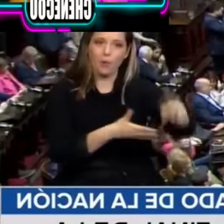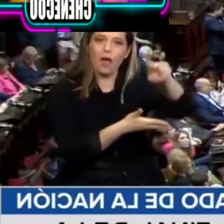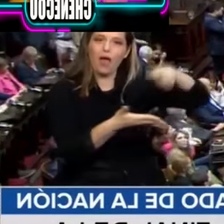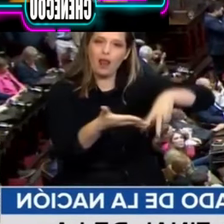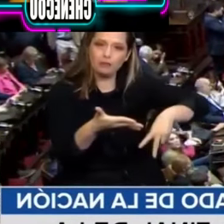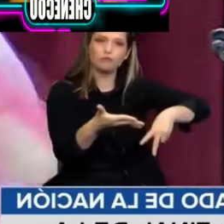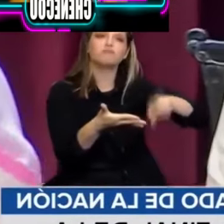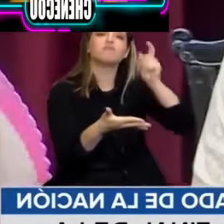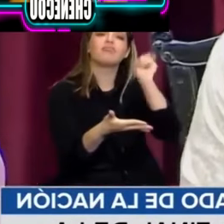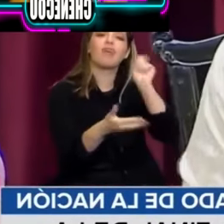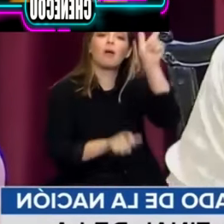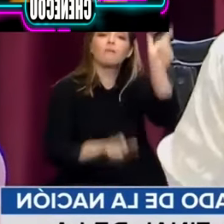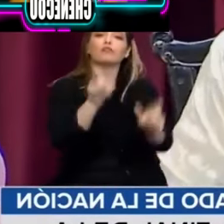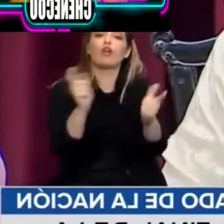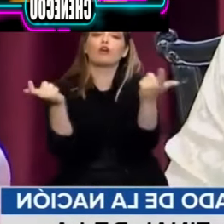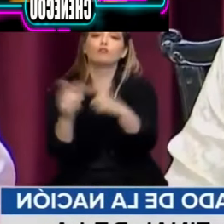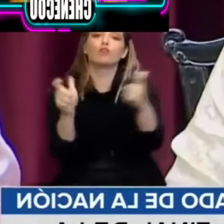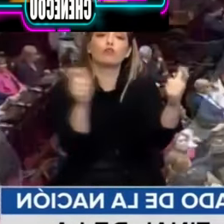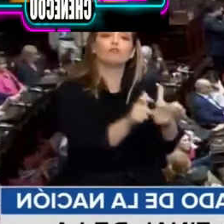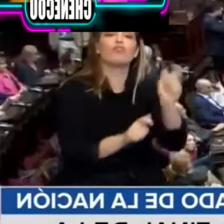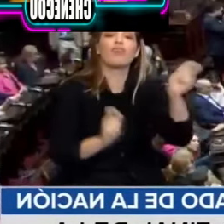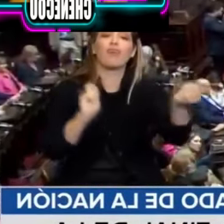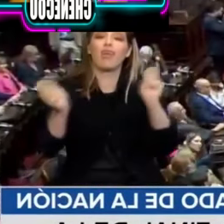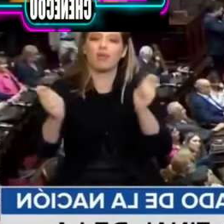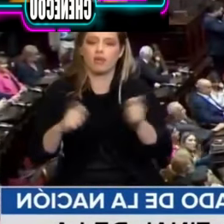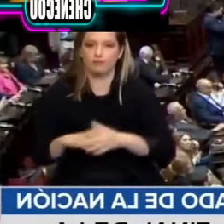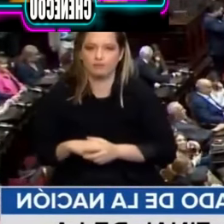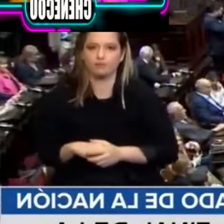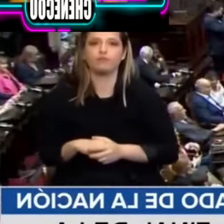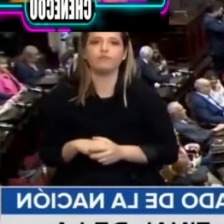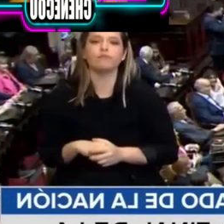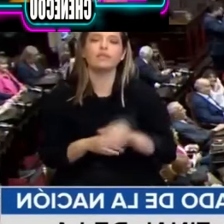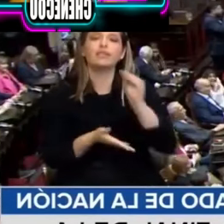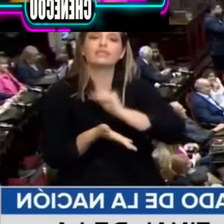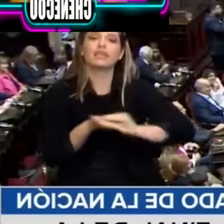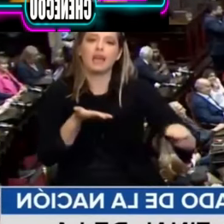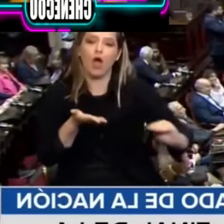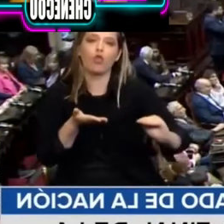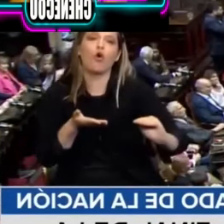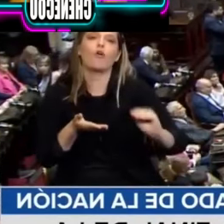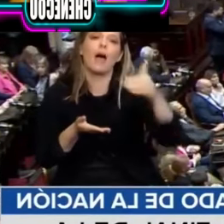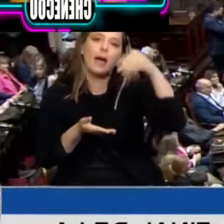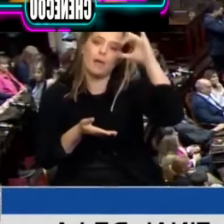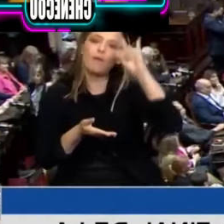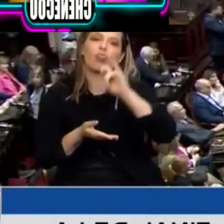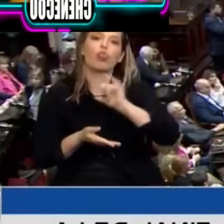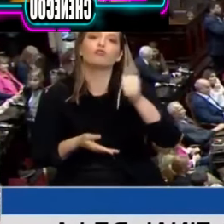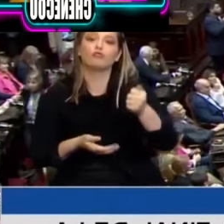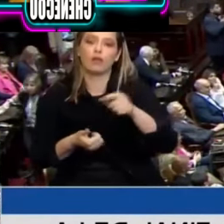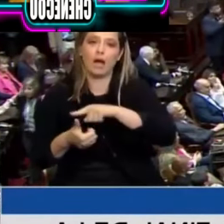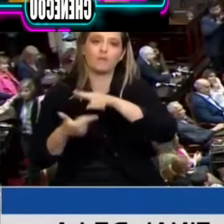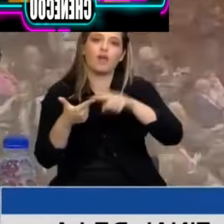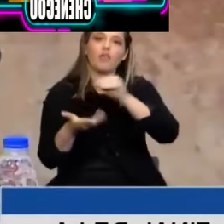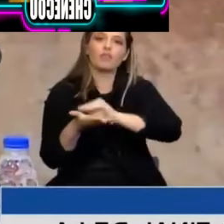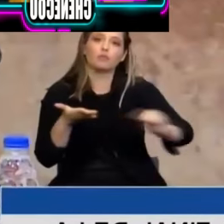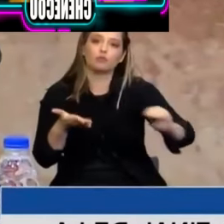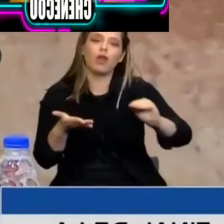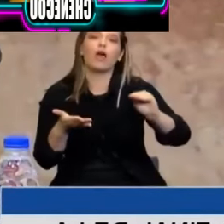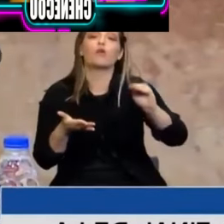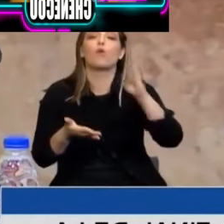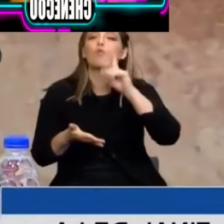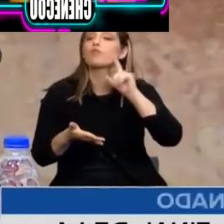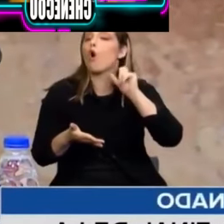a los integrantes y las integrantes de esa comisión. Senadora Sandra Mendoza, diputado José Luis